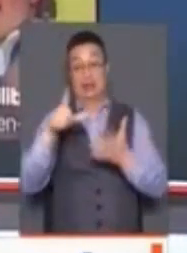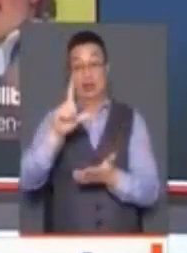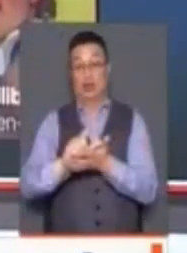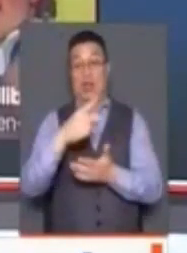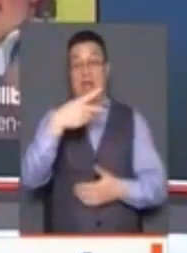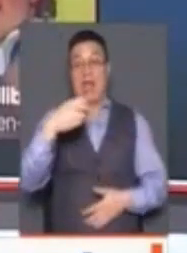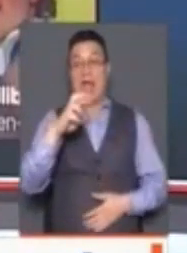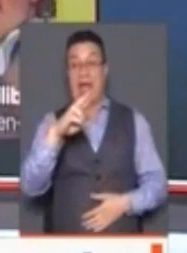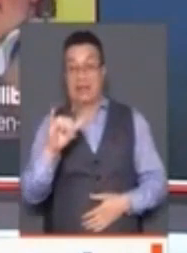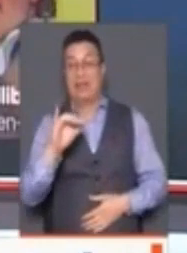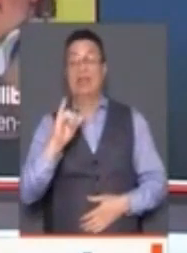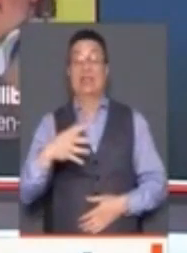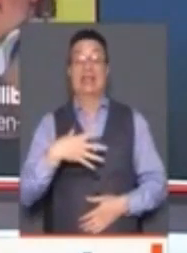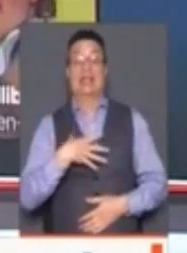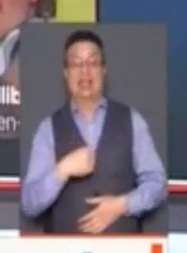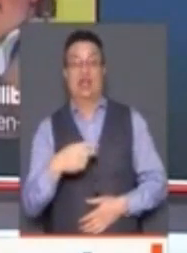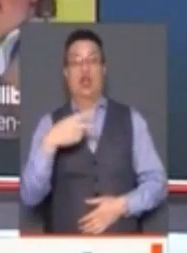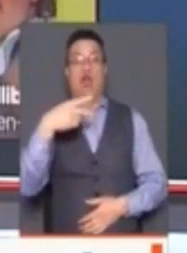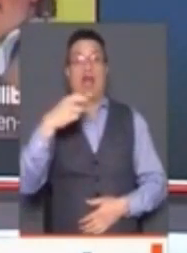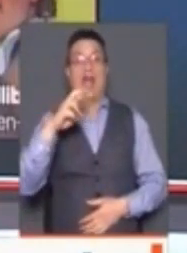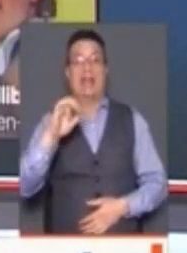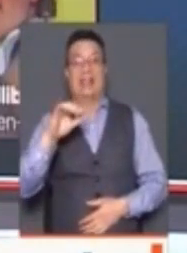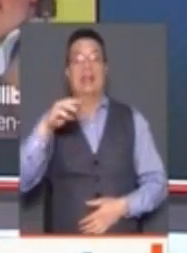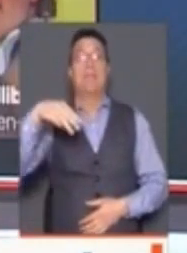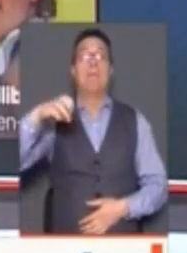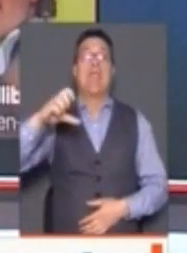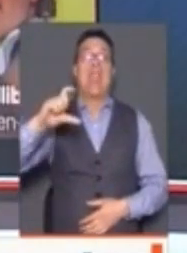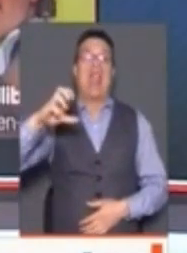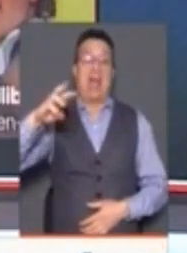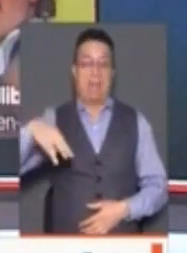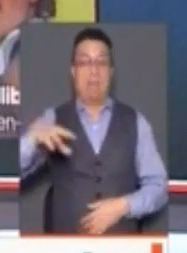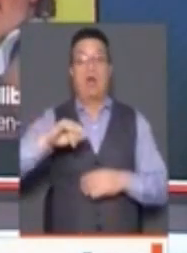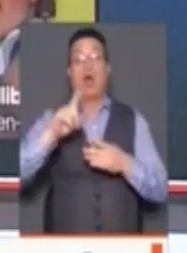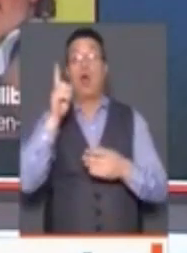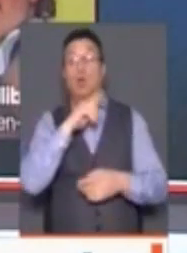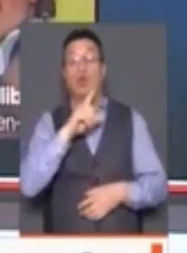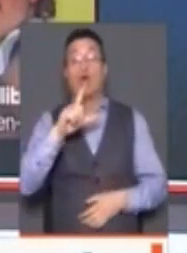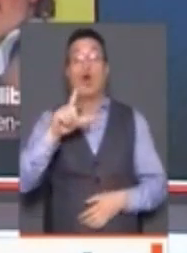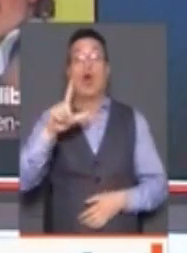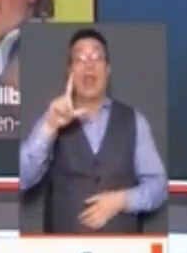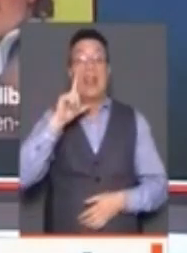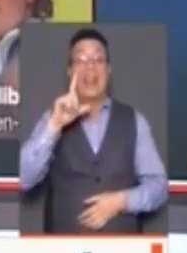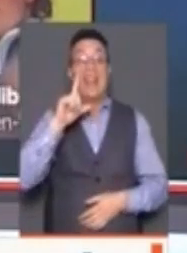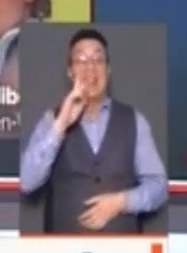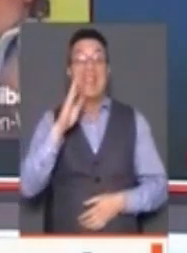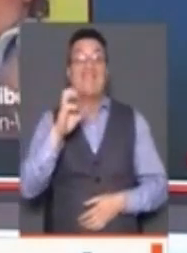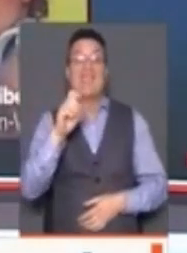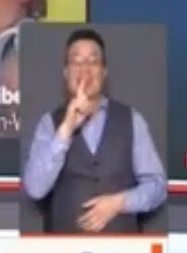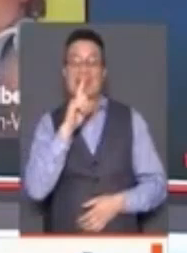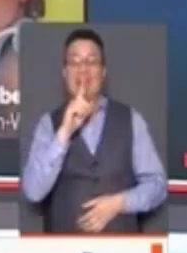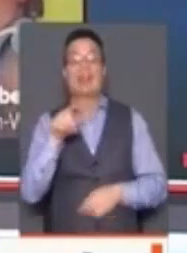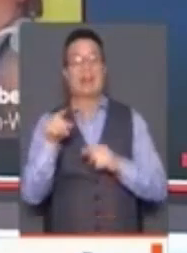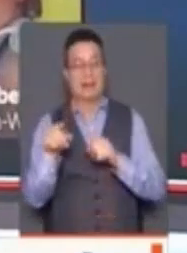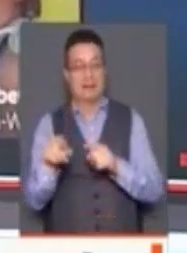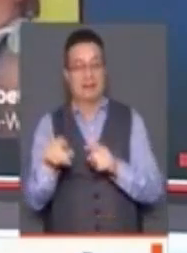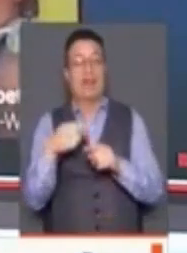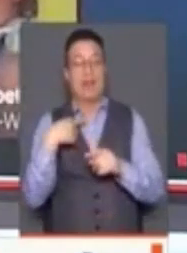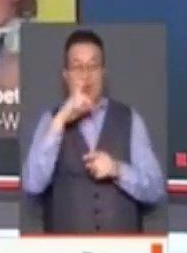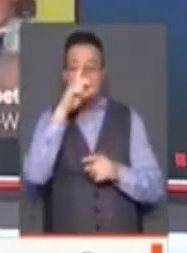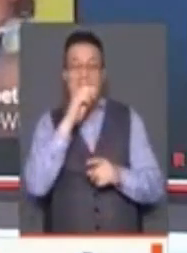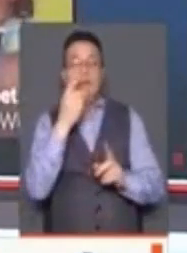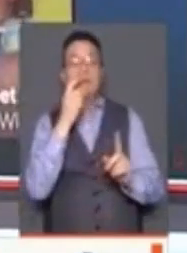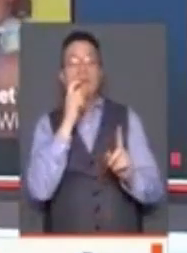y los hijos de Harry y Meghan. La última, Lilibet. Sí. Llamada Lilibet. Lilibetiana. Exacto, como le